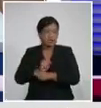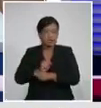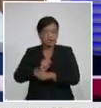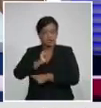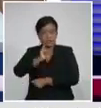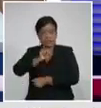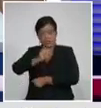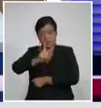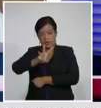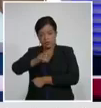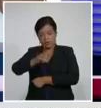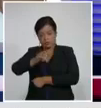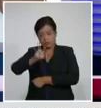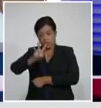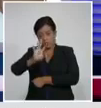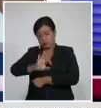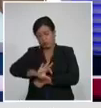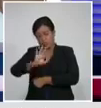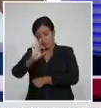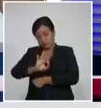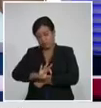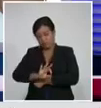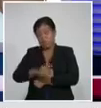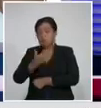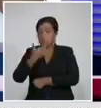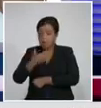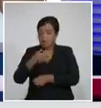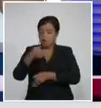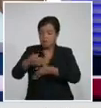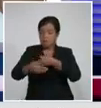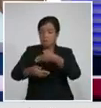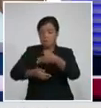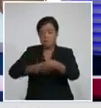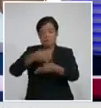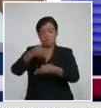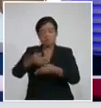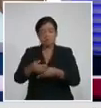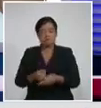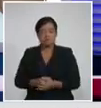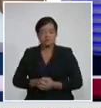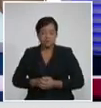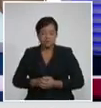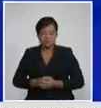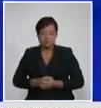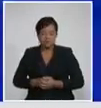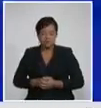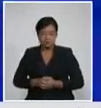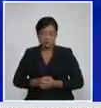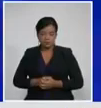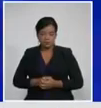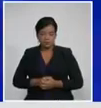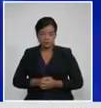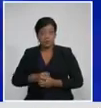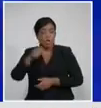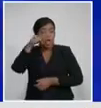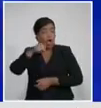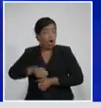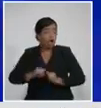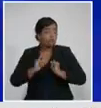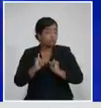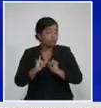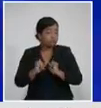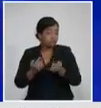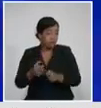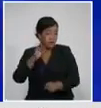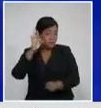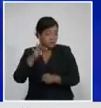63.3%. O sea que ha habido un buen ritmo de inclusión. Ahora, en la primera dosis, por supuesto. Hoy es noticia que comienza también